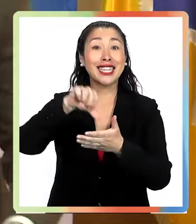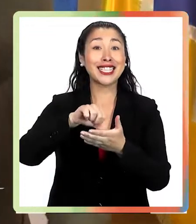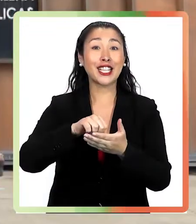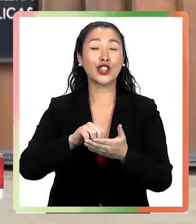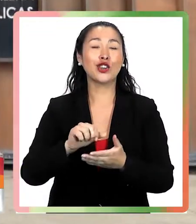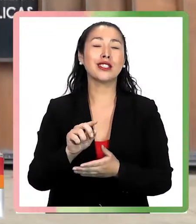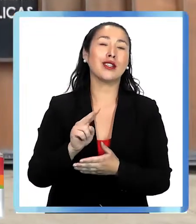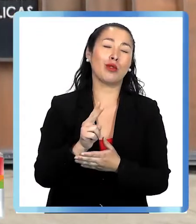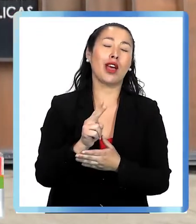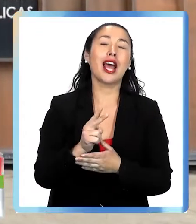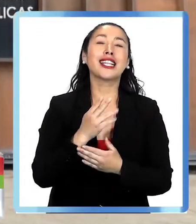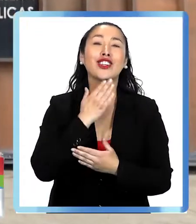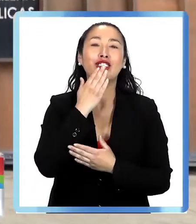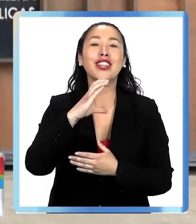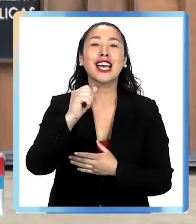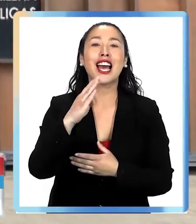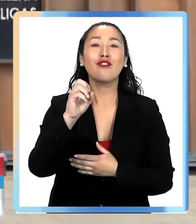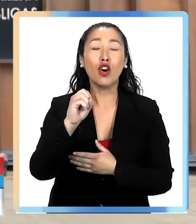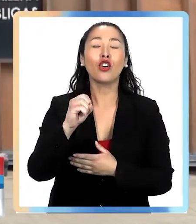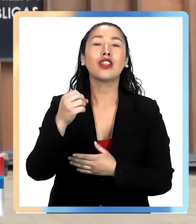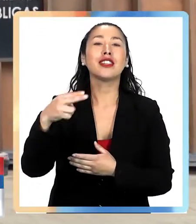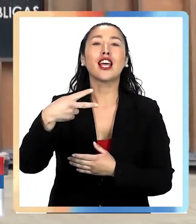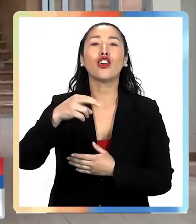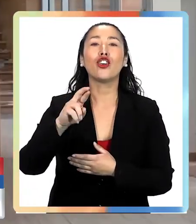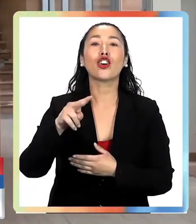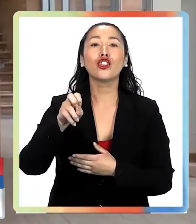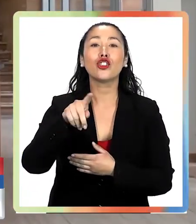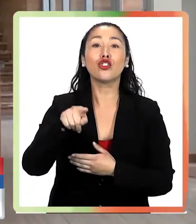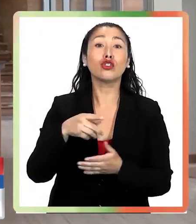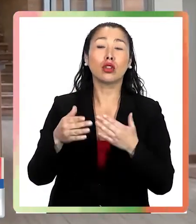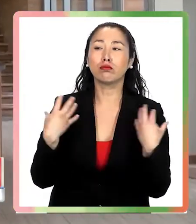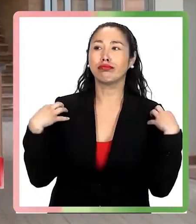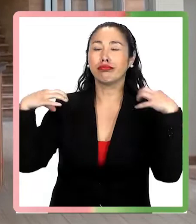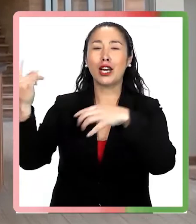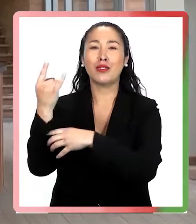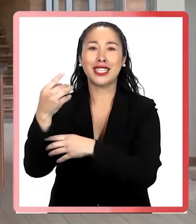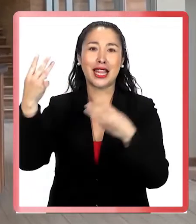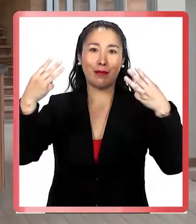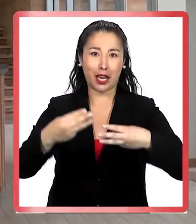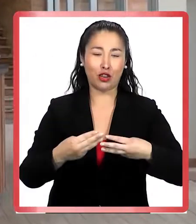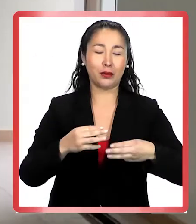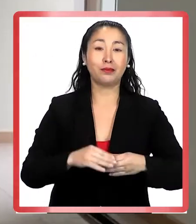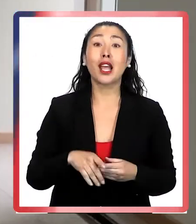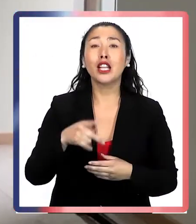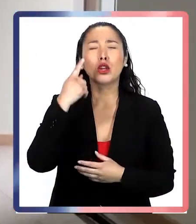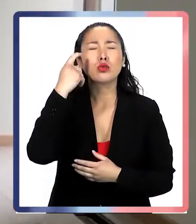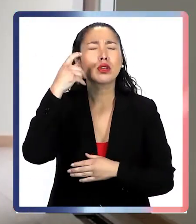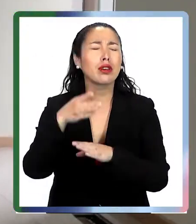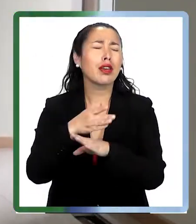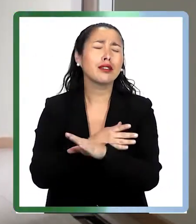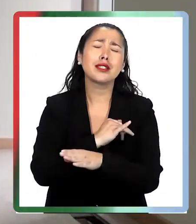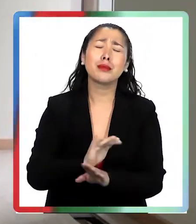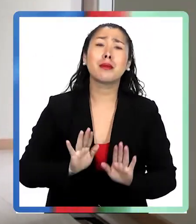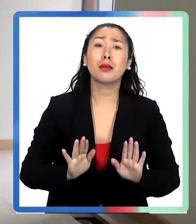del Centro Subantártico de Cabo de Hornos, ubicadas en la comuna de Puerto Williams, a la Universidad de Magallanes. Es un sueño anhelado que era